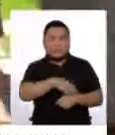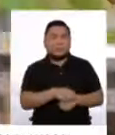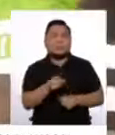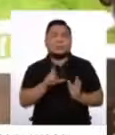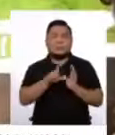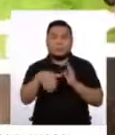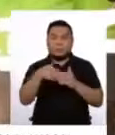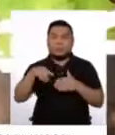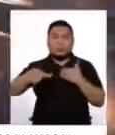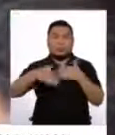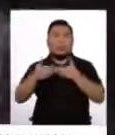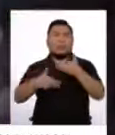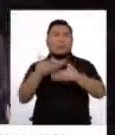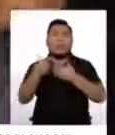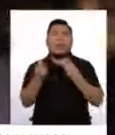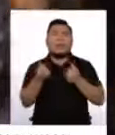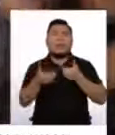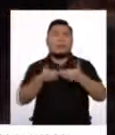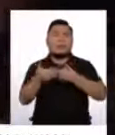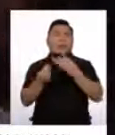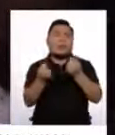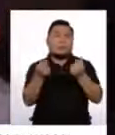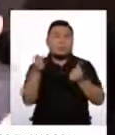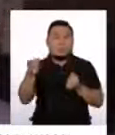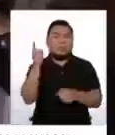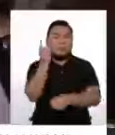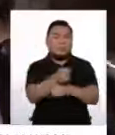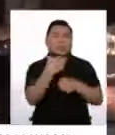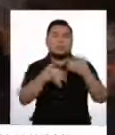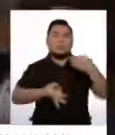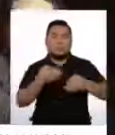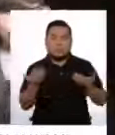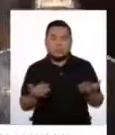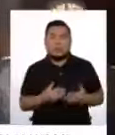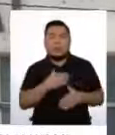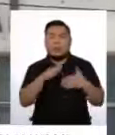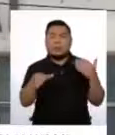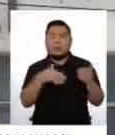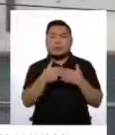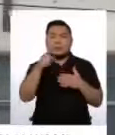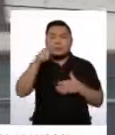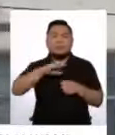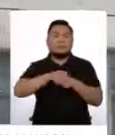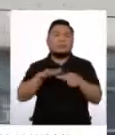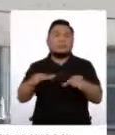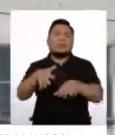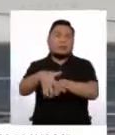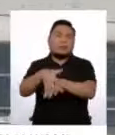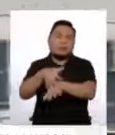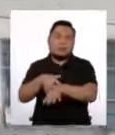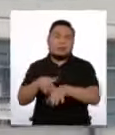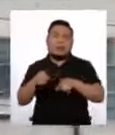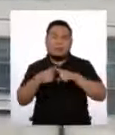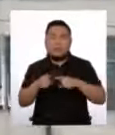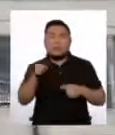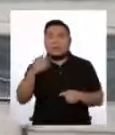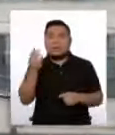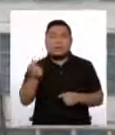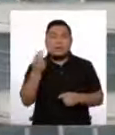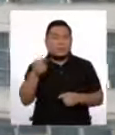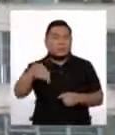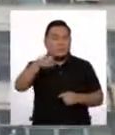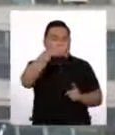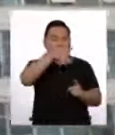en línea en estos procesos para poder avanzar. Indicó que no todas las diligencias se realizarán debido a la pandemia, pero sí las básicas y